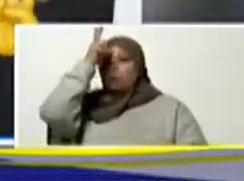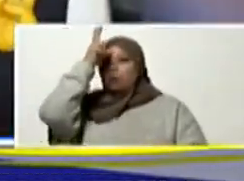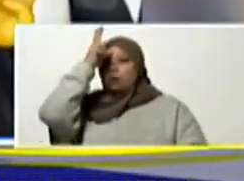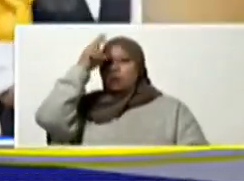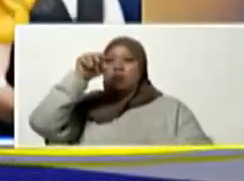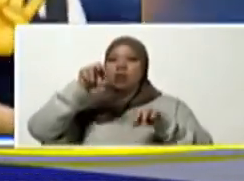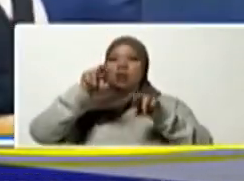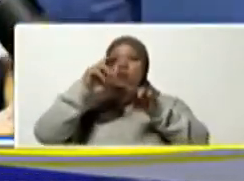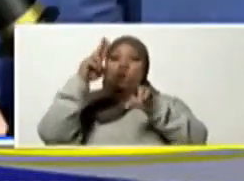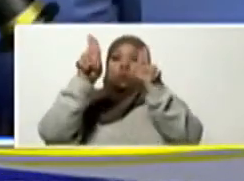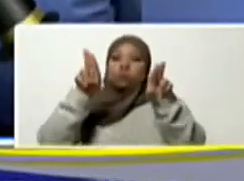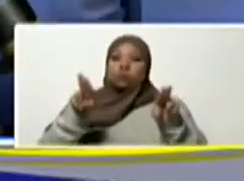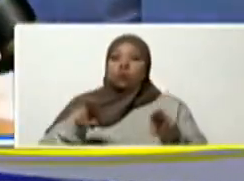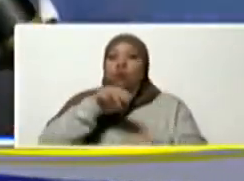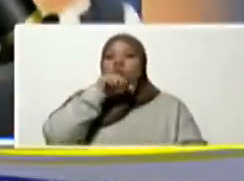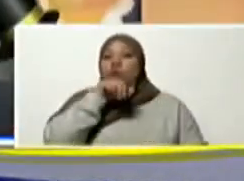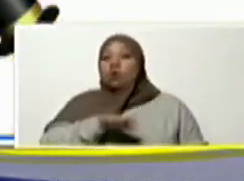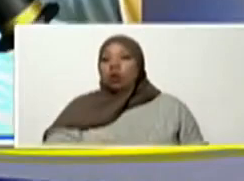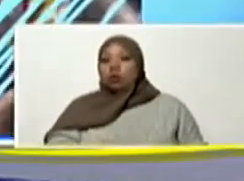Museo Histórico